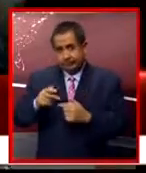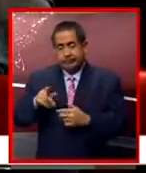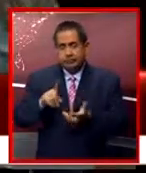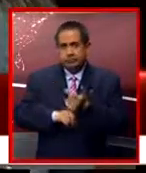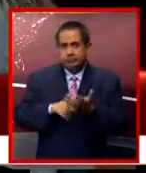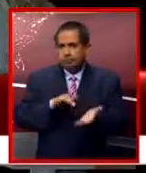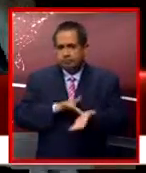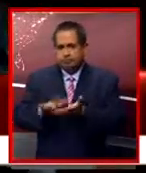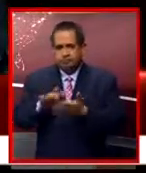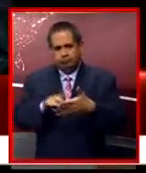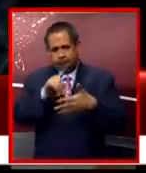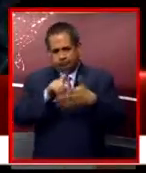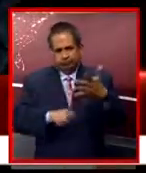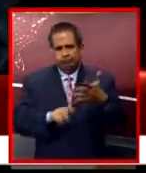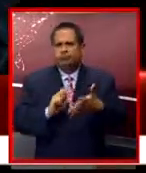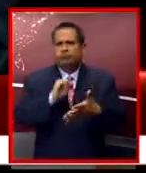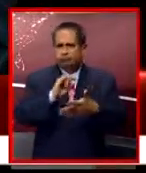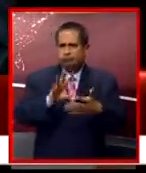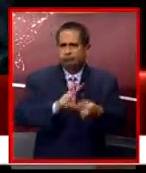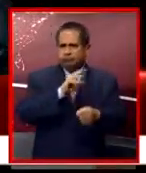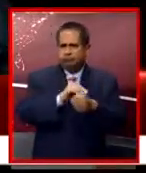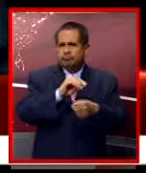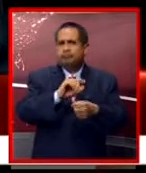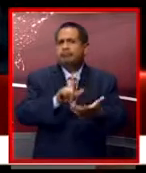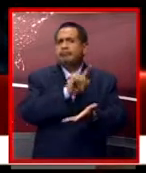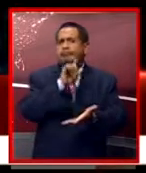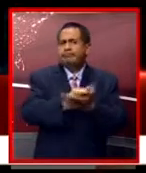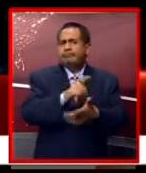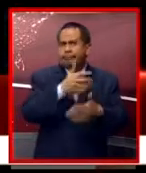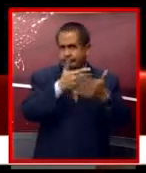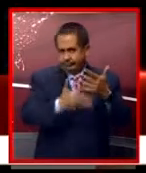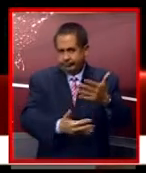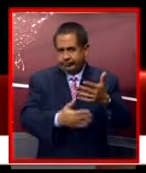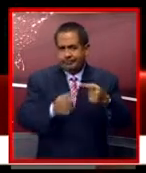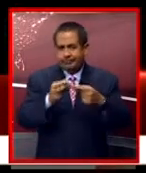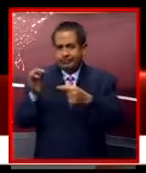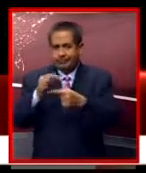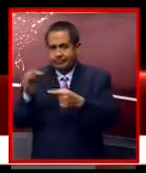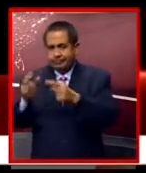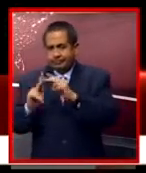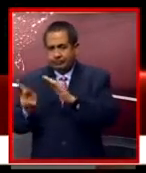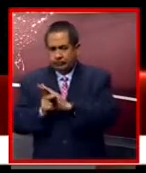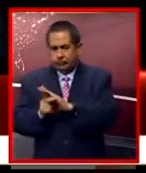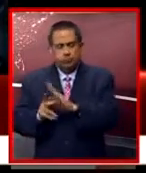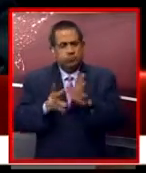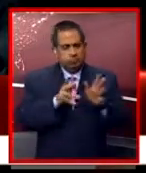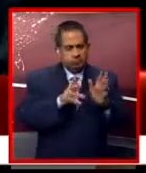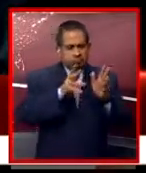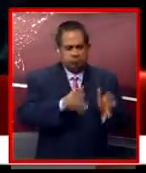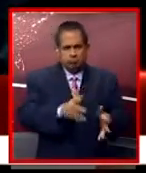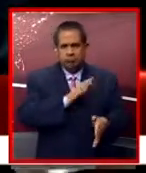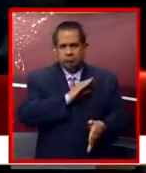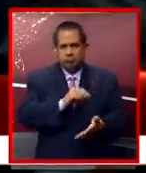a ese esfuerzo votarían a favor del dictamen en lo general, aun cuando este les generaba algunas incertidumbres.